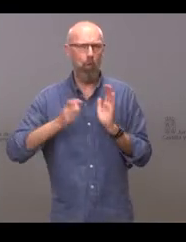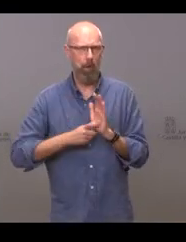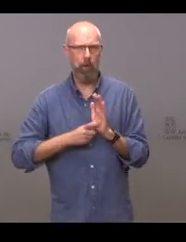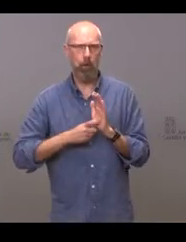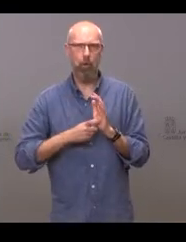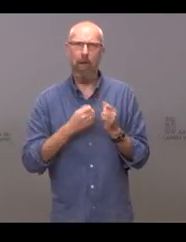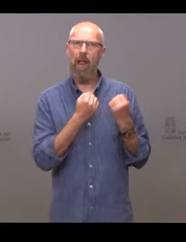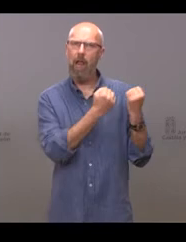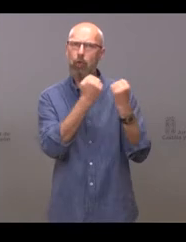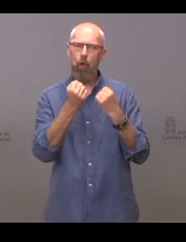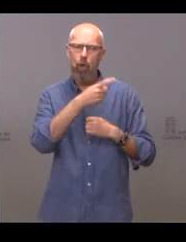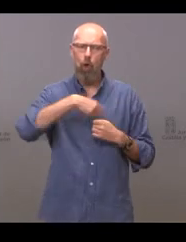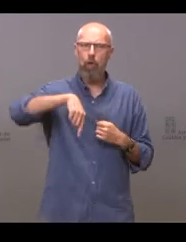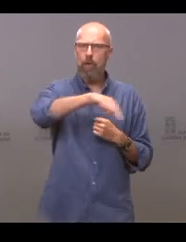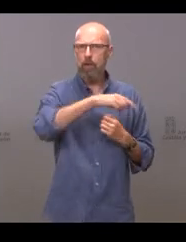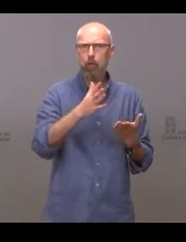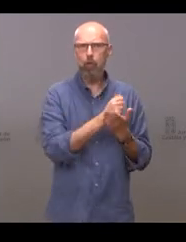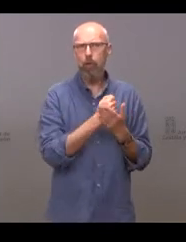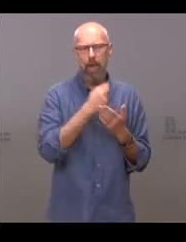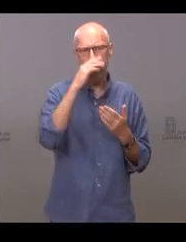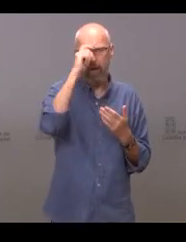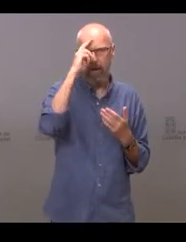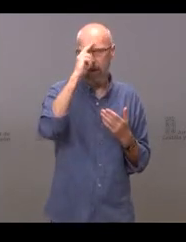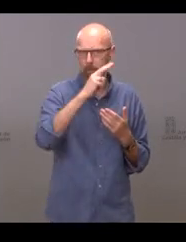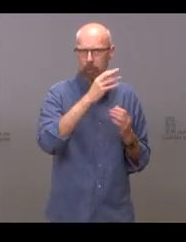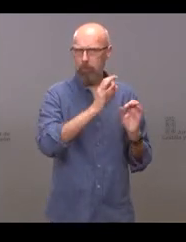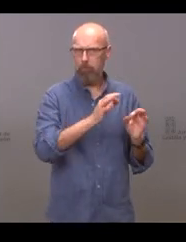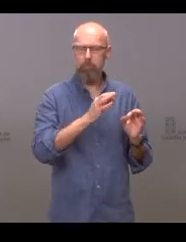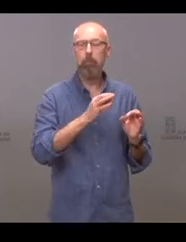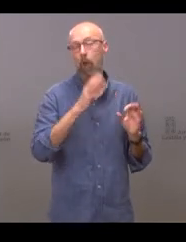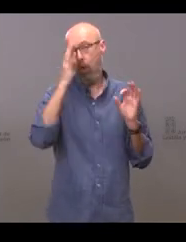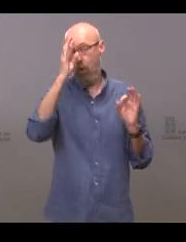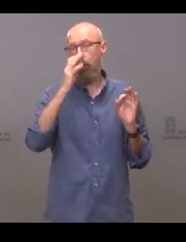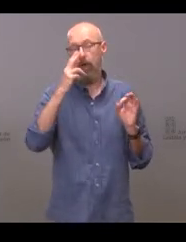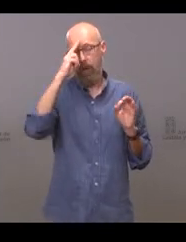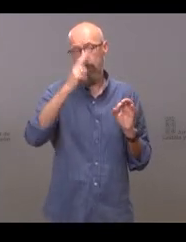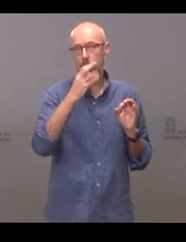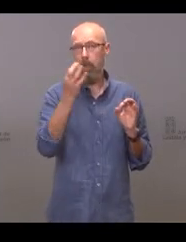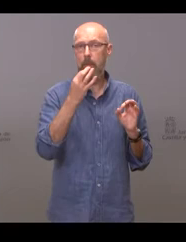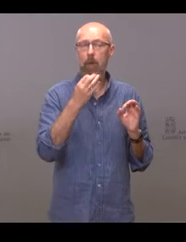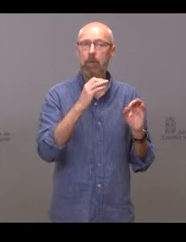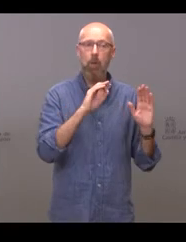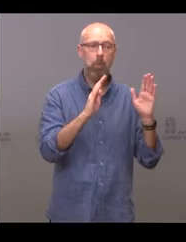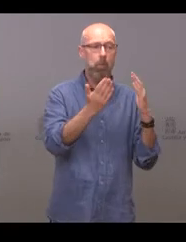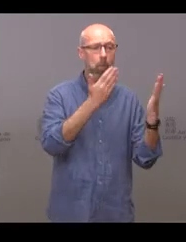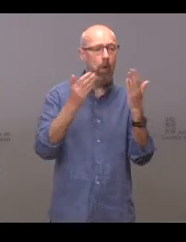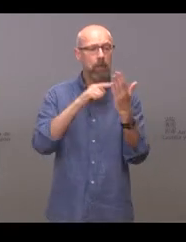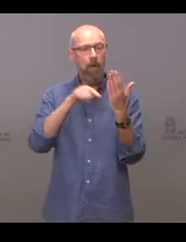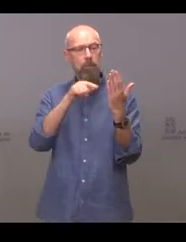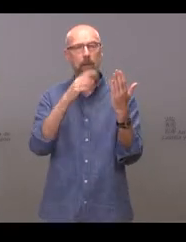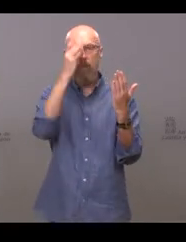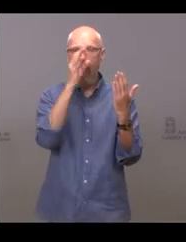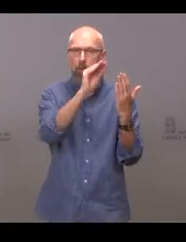instituciones que componen el diálogo social lógicamente hay que respetar lo que cada uno lo que cada uno propone que respetar las ideas de cada uno